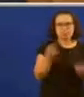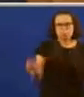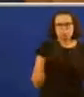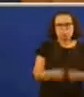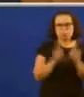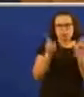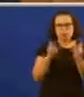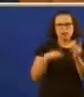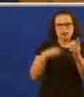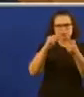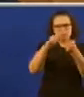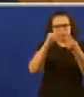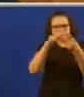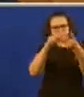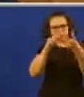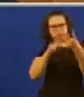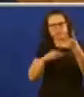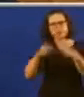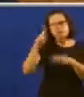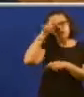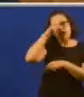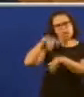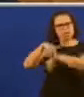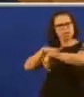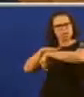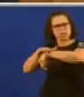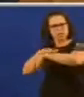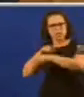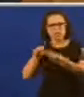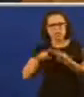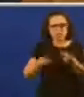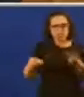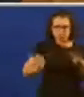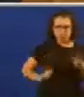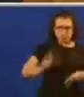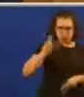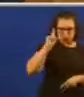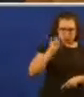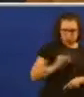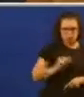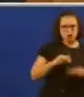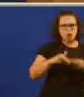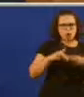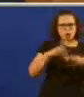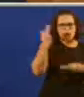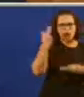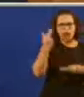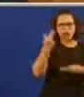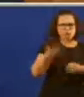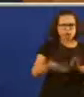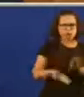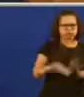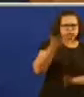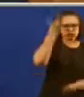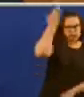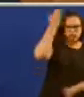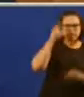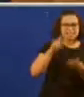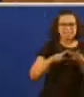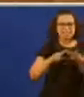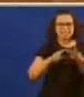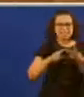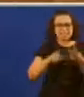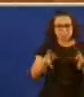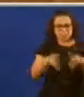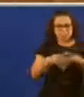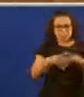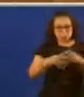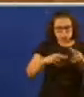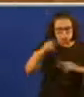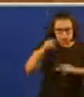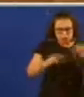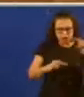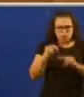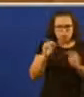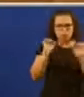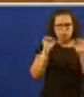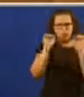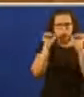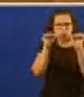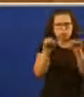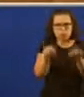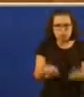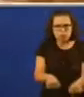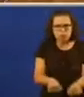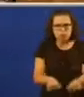nos agasalla coas peaxes máis altas, coos salarios máis baixos e con retrasos e máis retrasos nas infraestructuras do noso país.